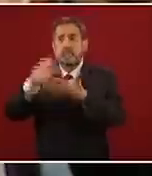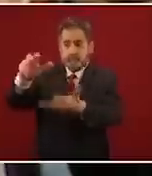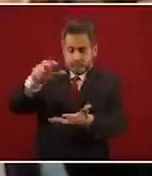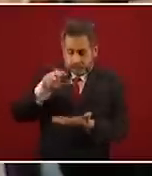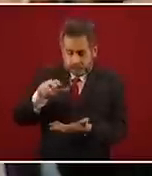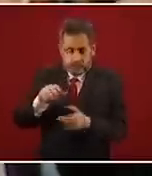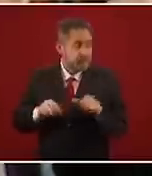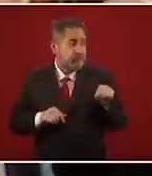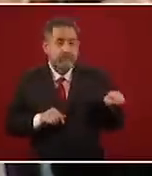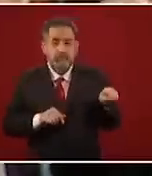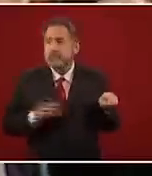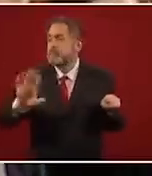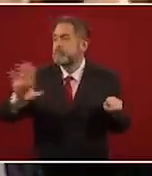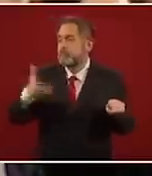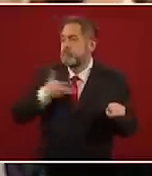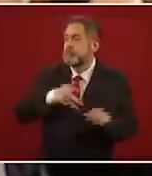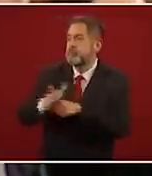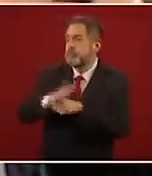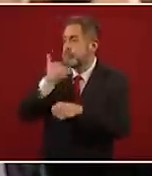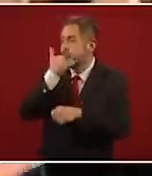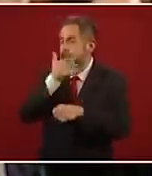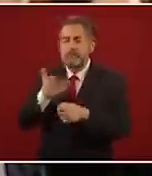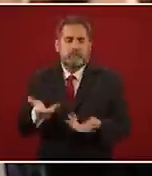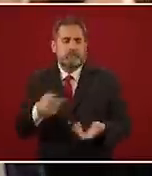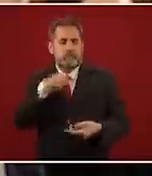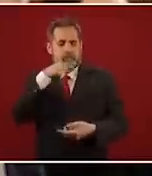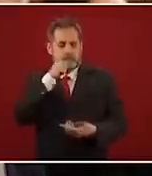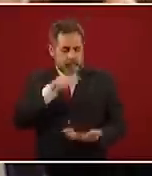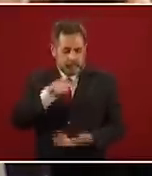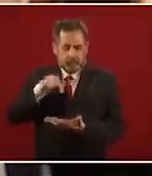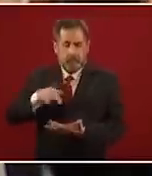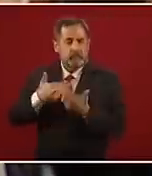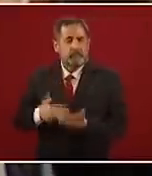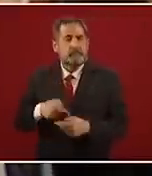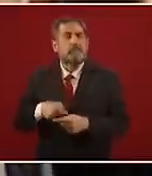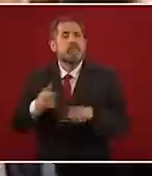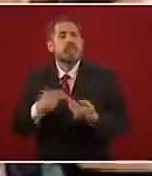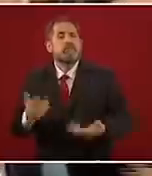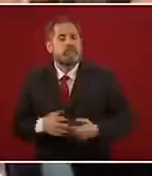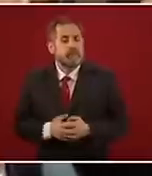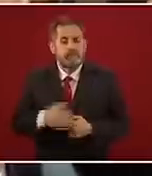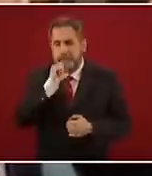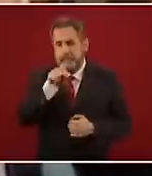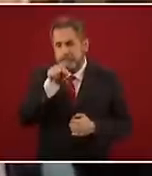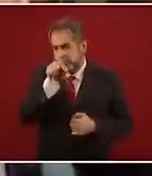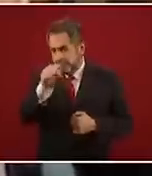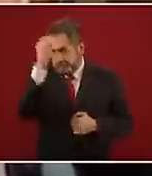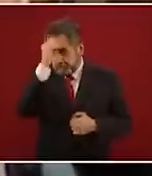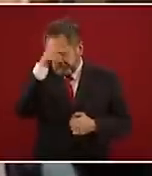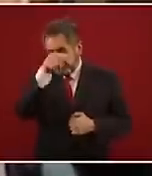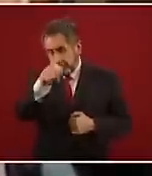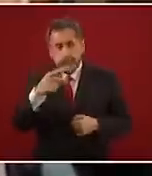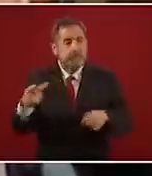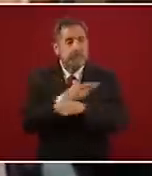hay medicamentos. Quisiera saber cuál es el tratamiento que se le dará y también cuál es su opinión sobre la decisión